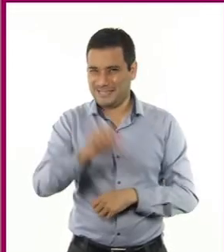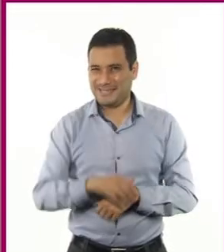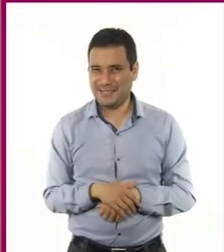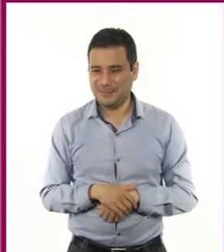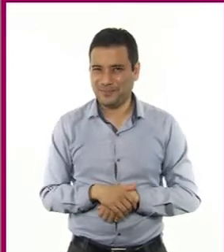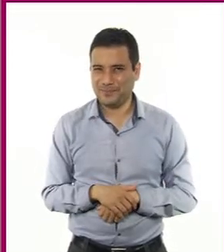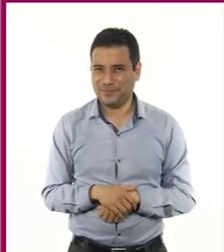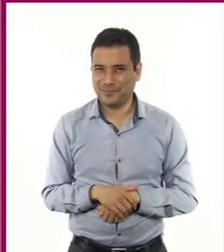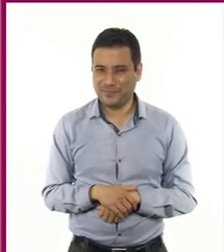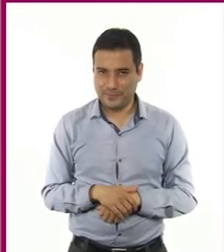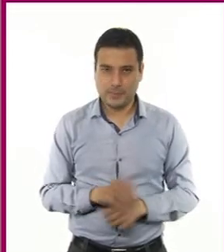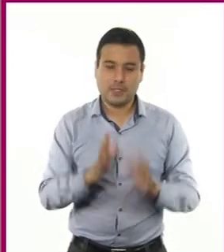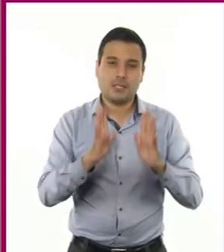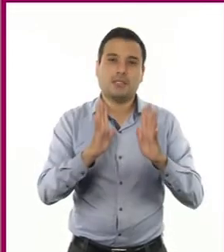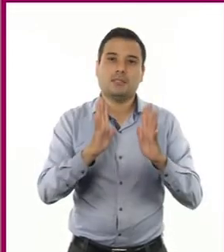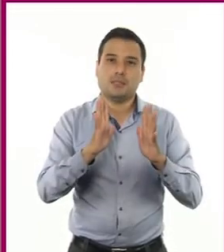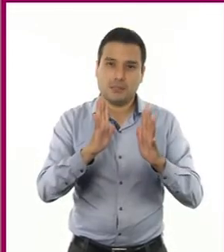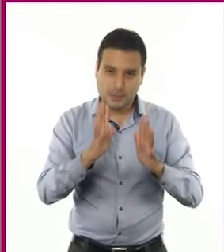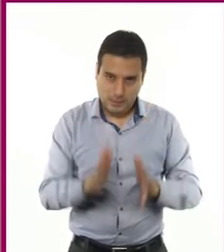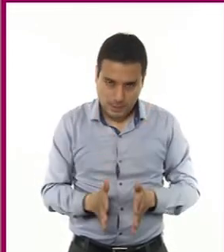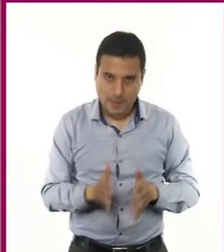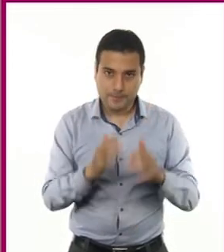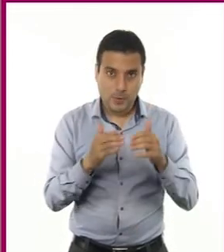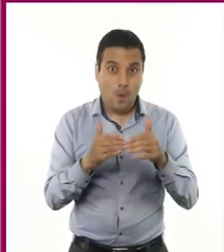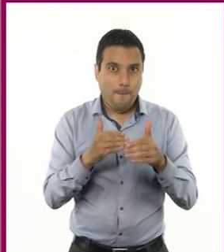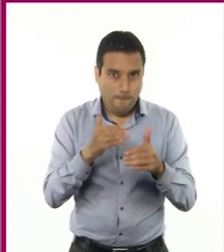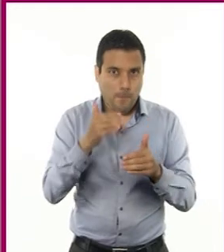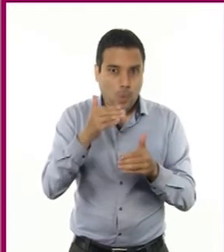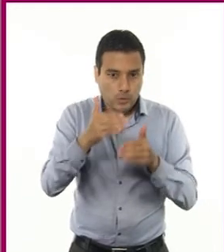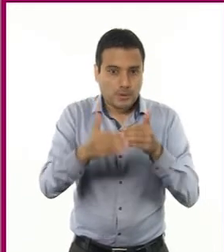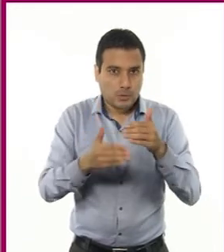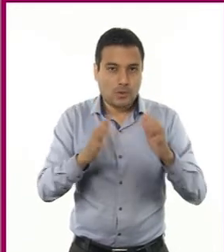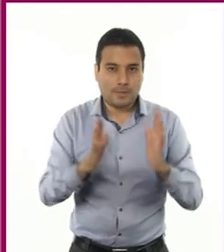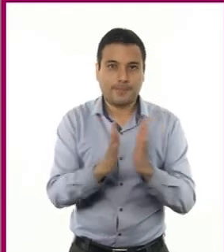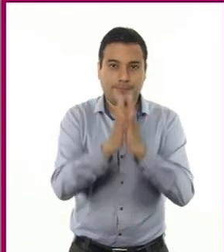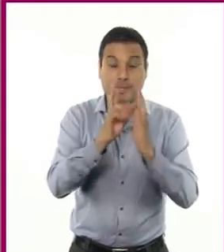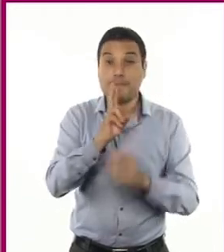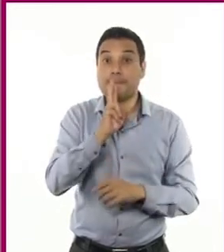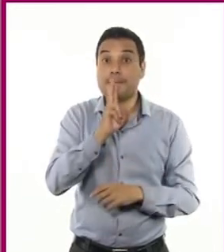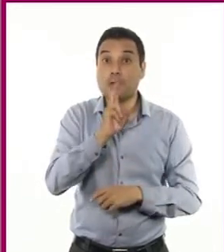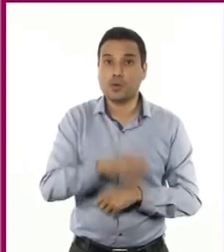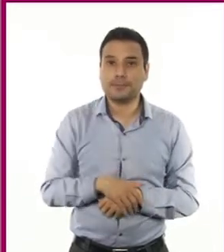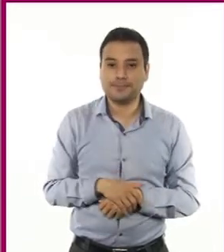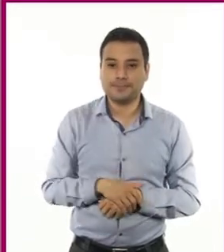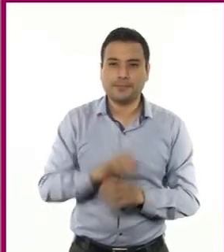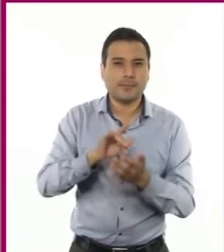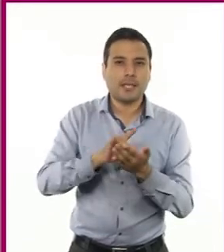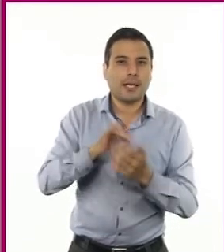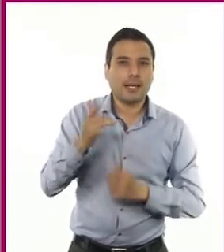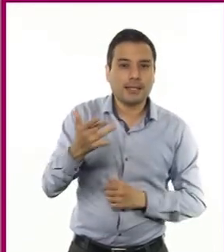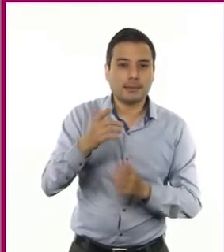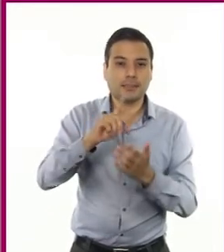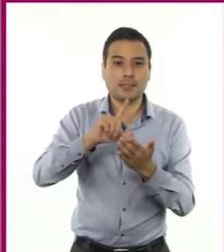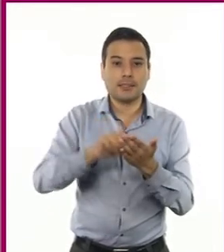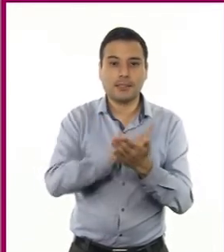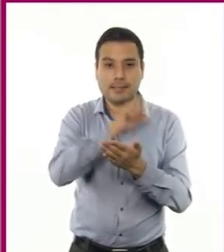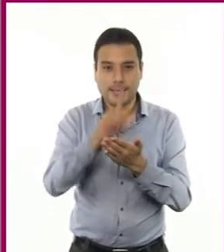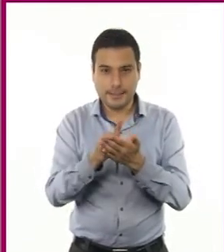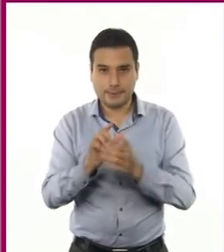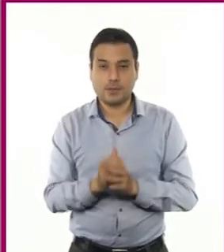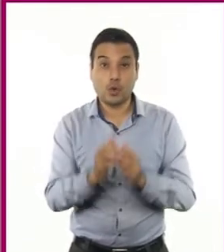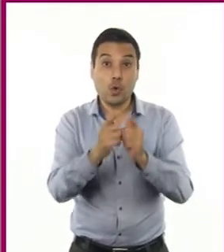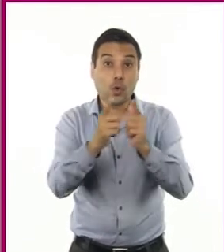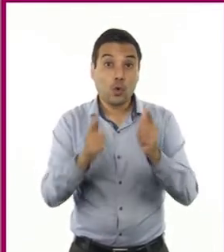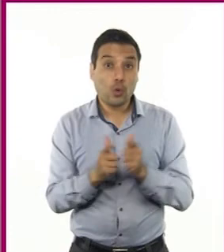se dieron los primeros pasos del proceso de transición democrática en el país a través de leyes que facilitaron a la oposición